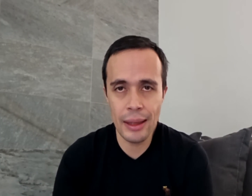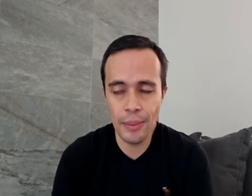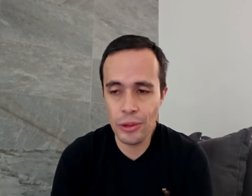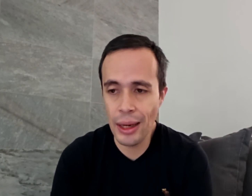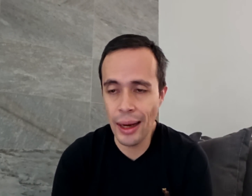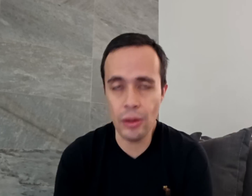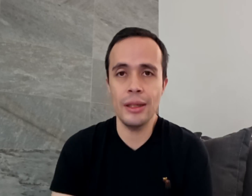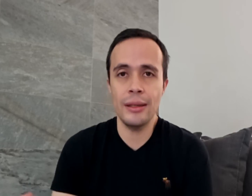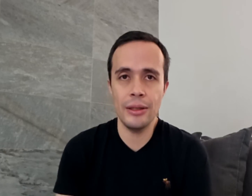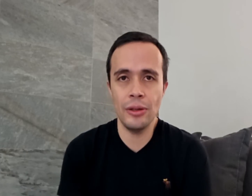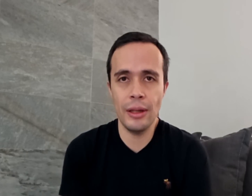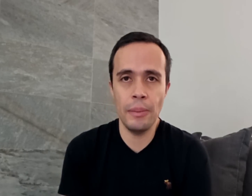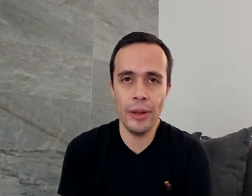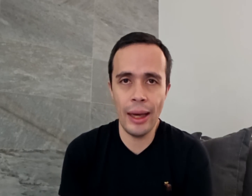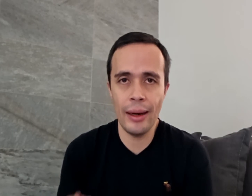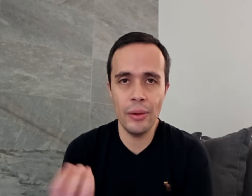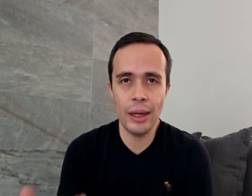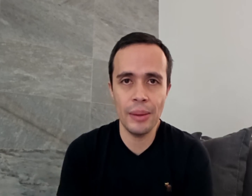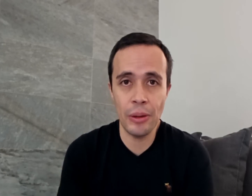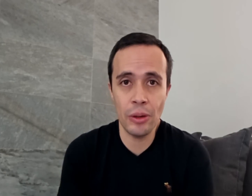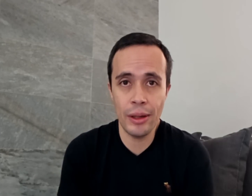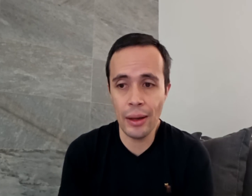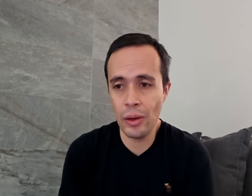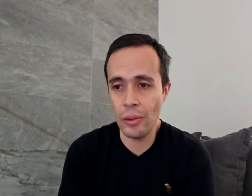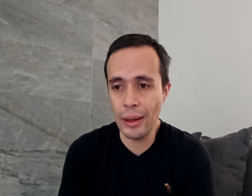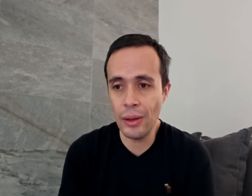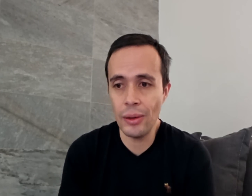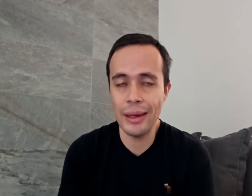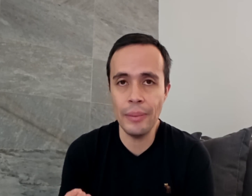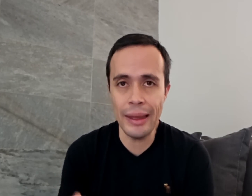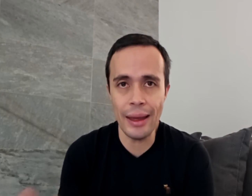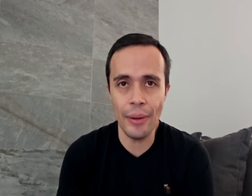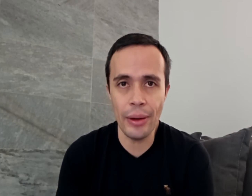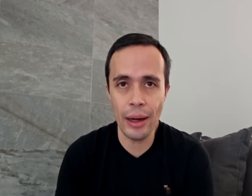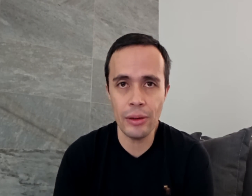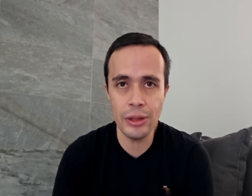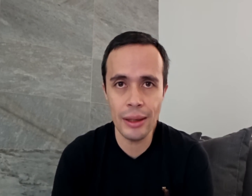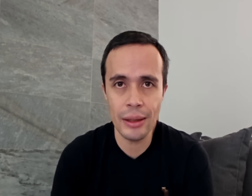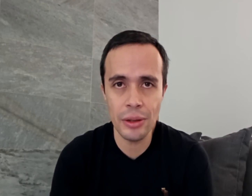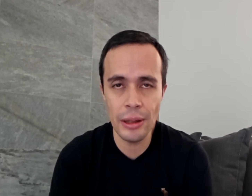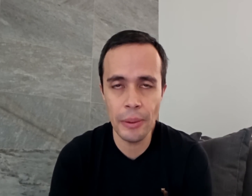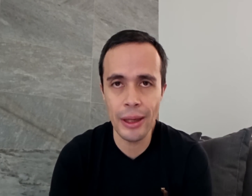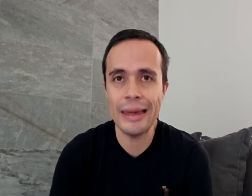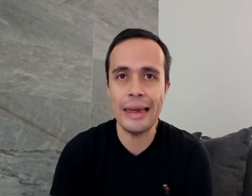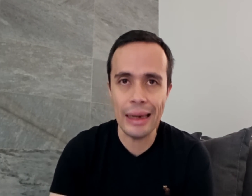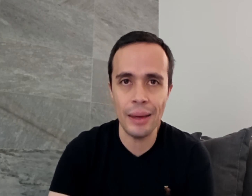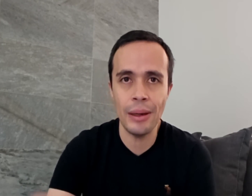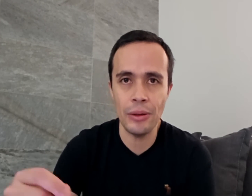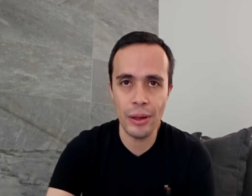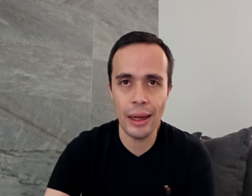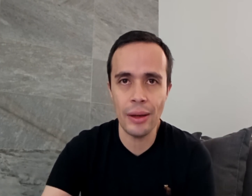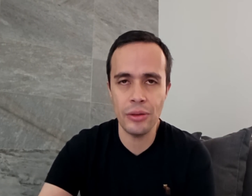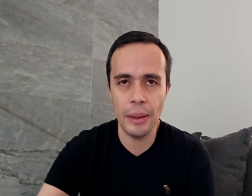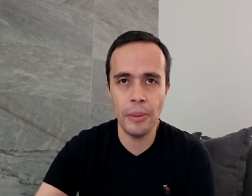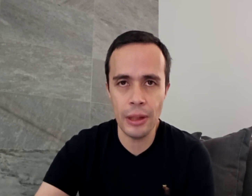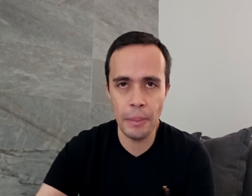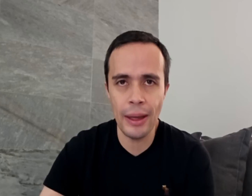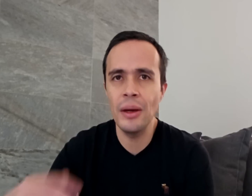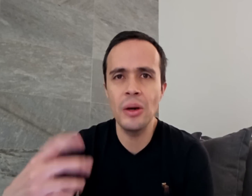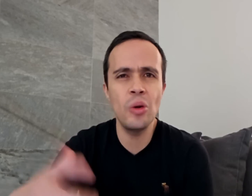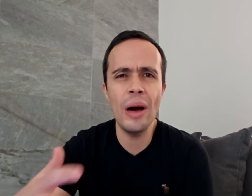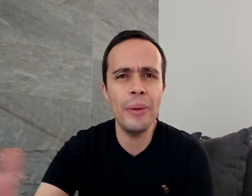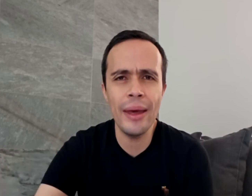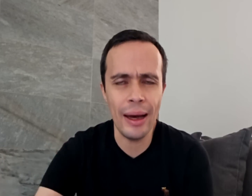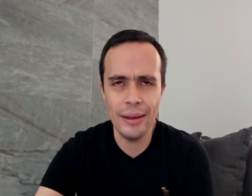supuestamente ya estamos en la concentración del poder, en un régimen autoritario, cuando realmente había una concentración de poder y régimen autoritario en los tiempos del